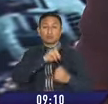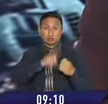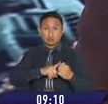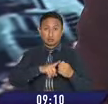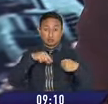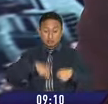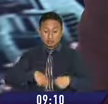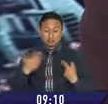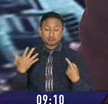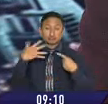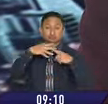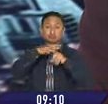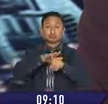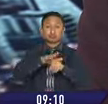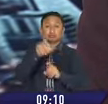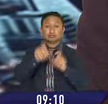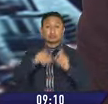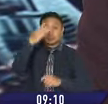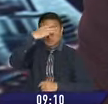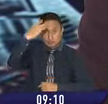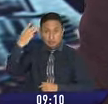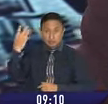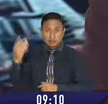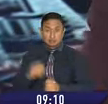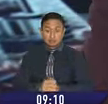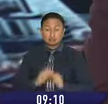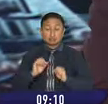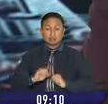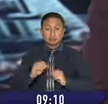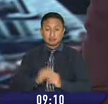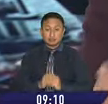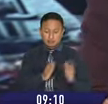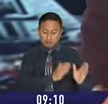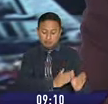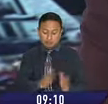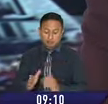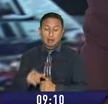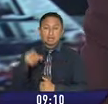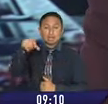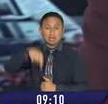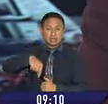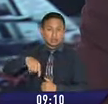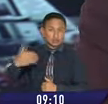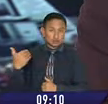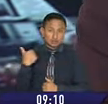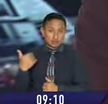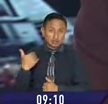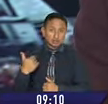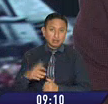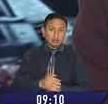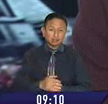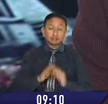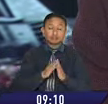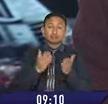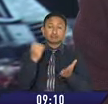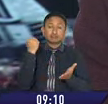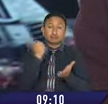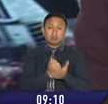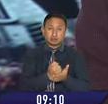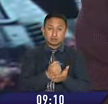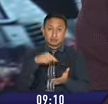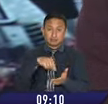la inclusión social de personas migrantes, así como generar orden entre quienes no cuenten con este estatus